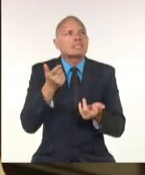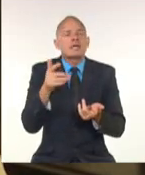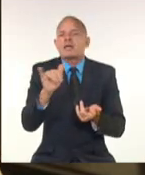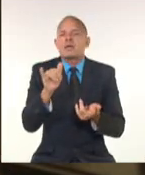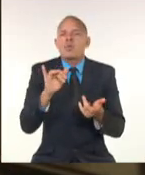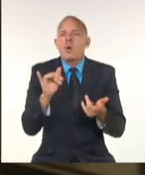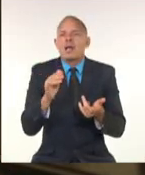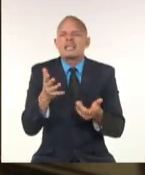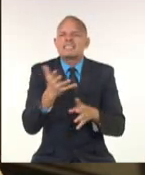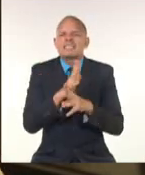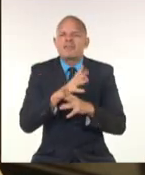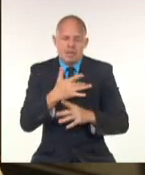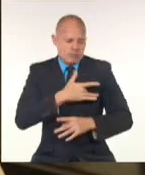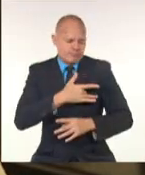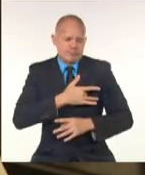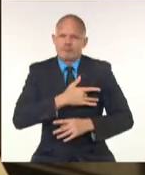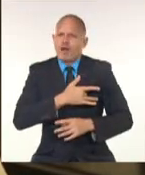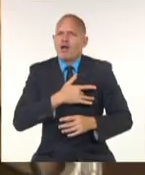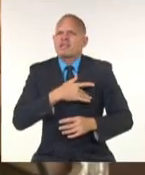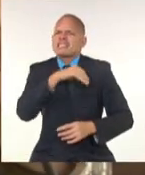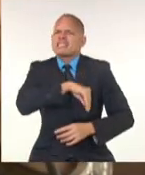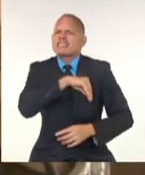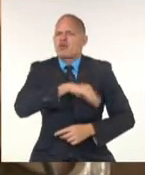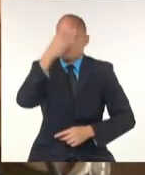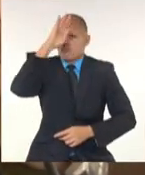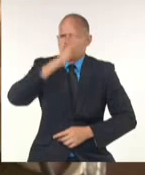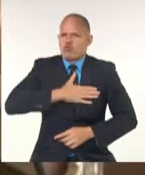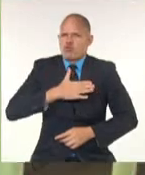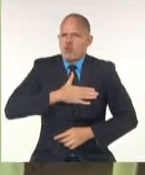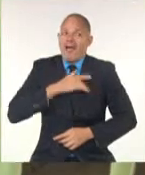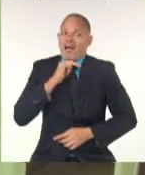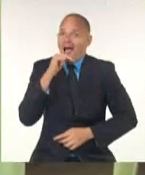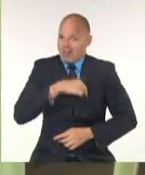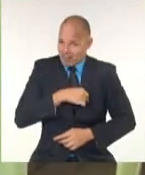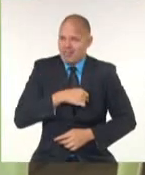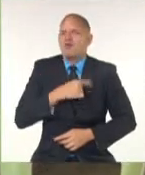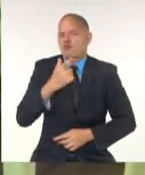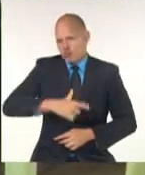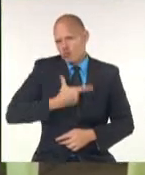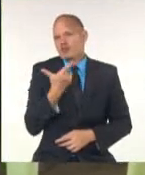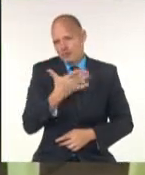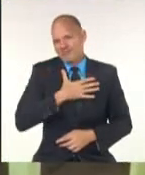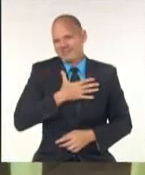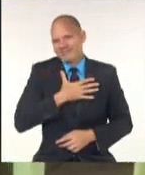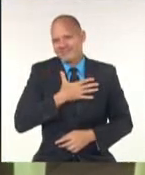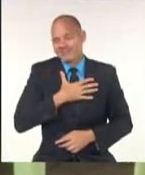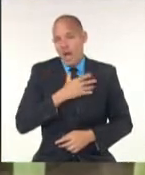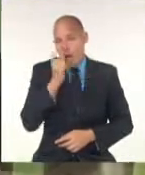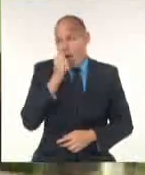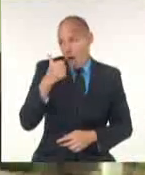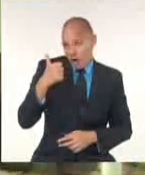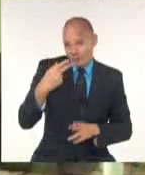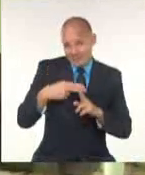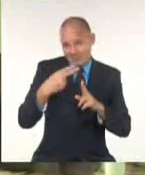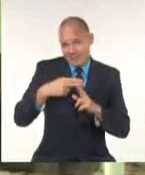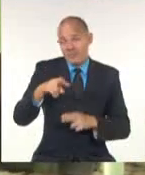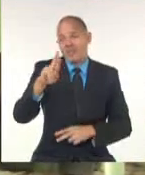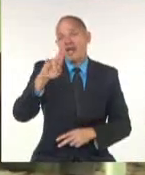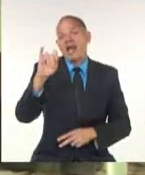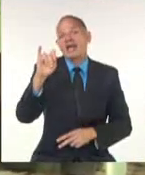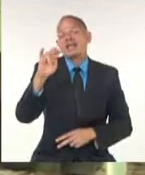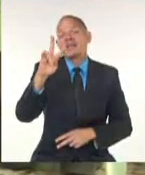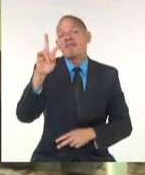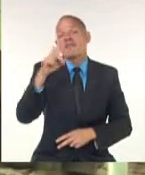la esencia de la patria, se define desde la cultura. Según el propio Riverón, los congresos de la UNIAC siempre han